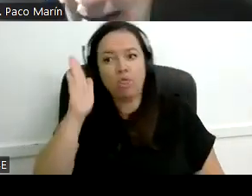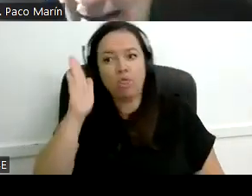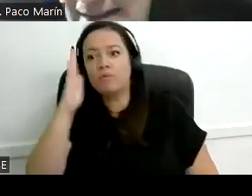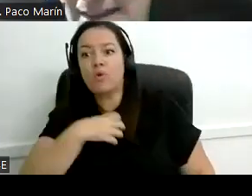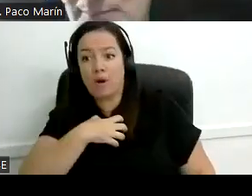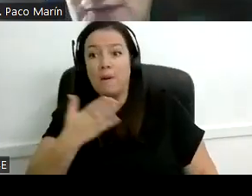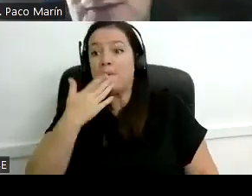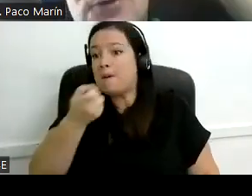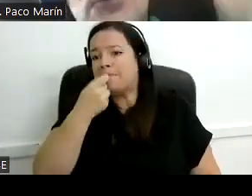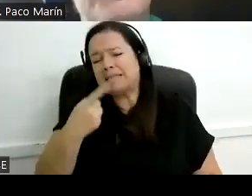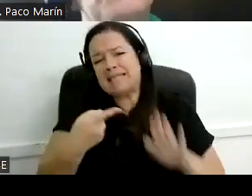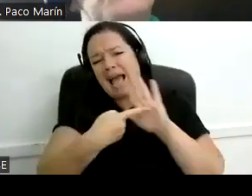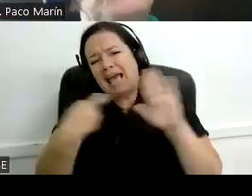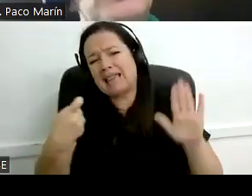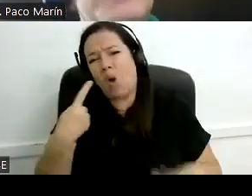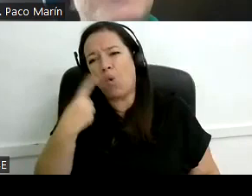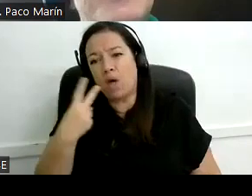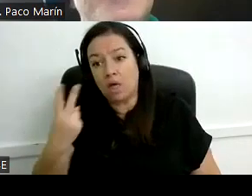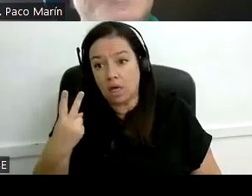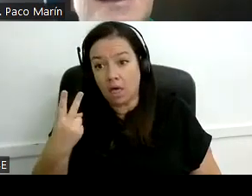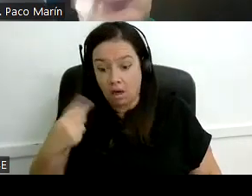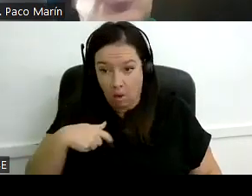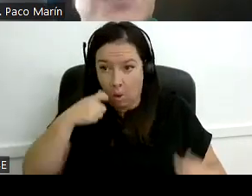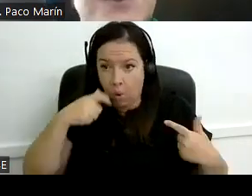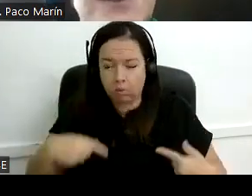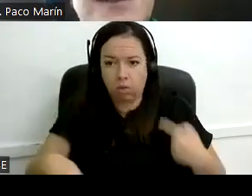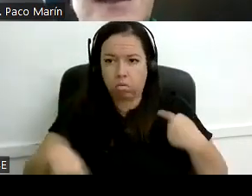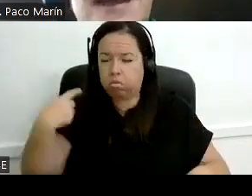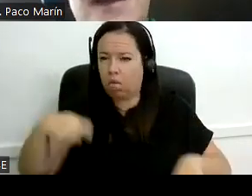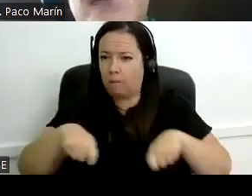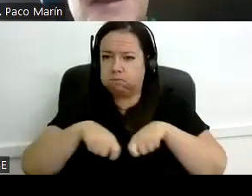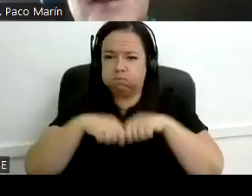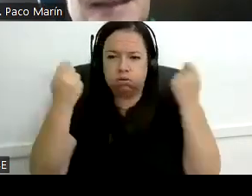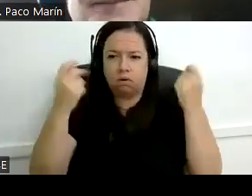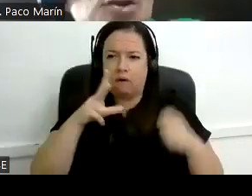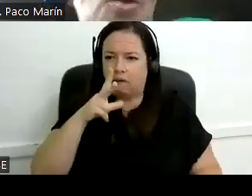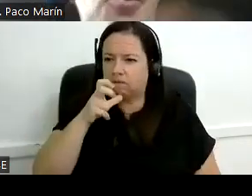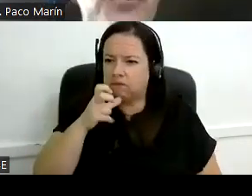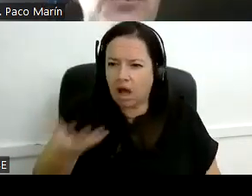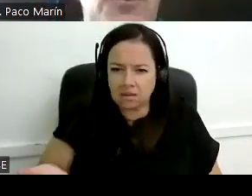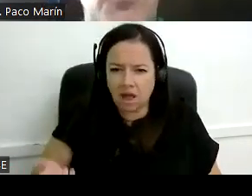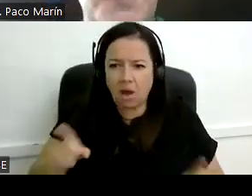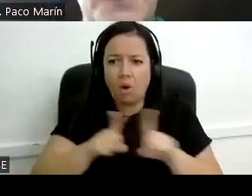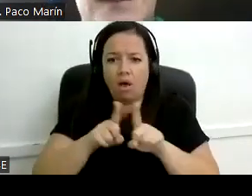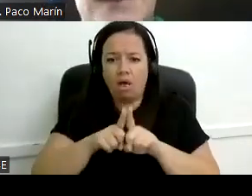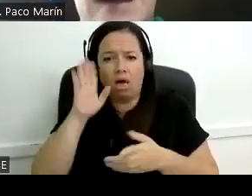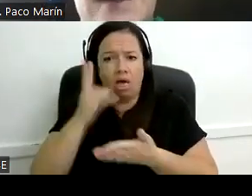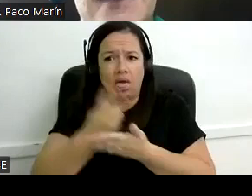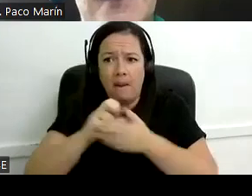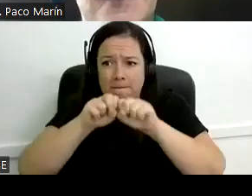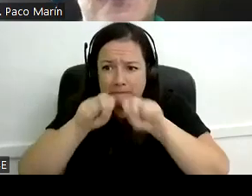ese tranquilizante, pues todos los efectos secundarios que aparecen, que suelen ser exactamente lo opuesto a lo que produce